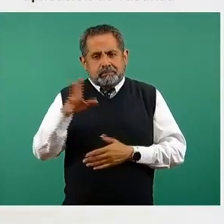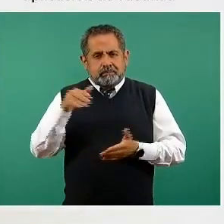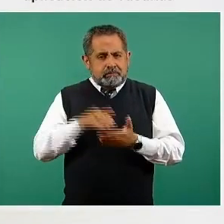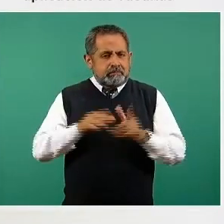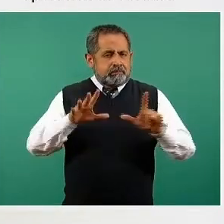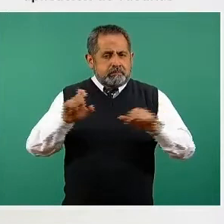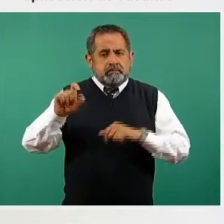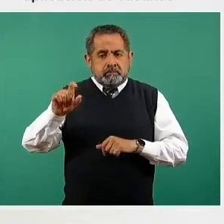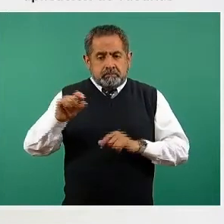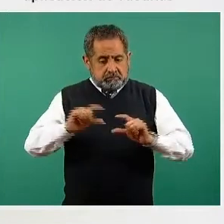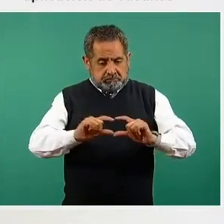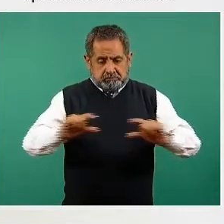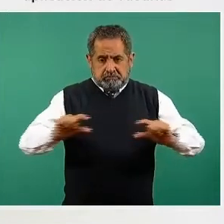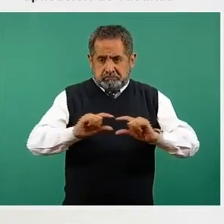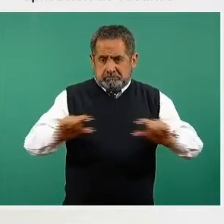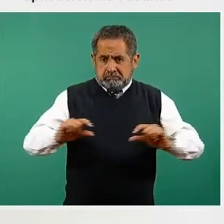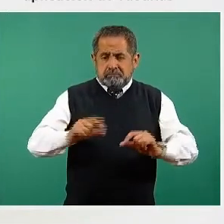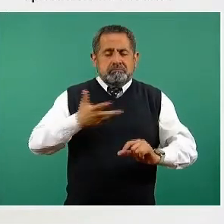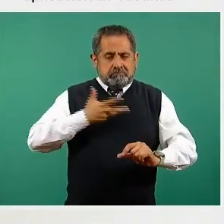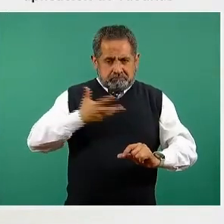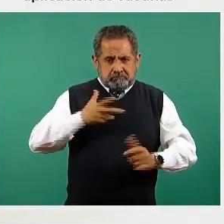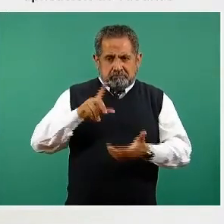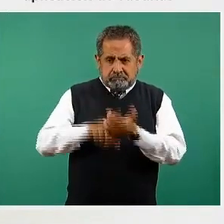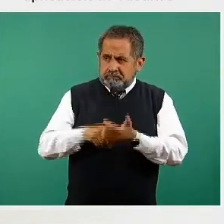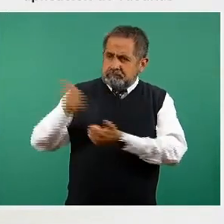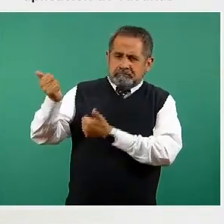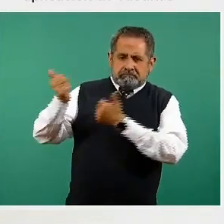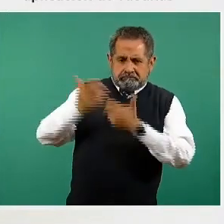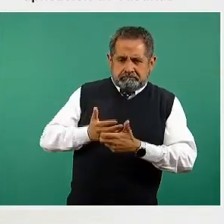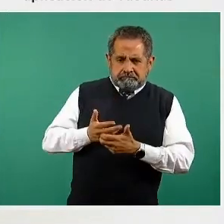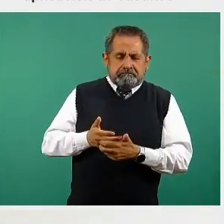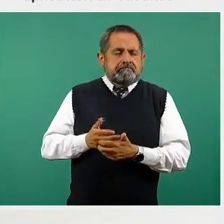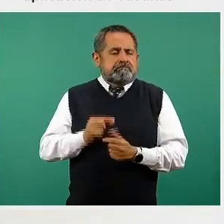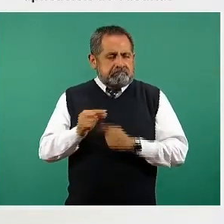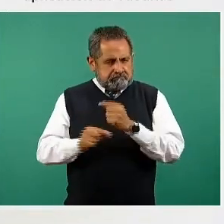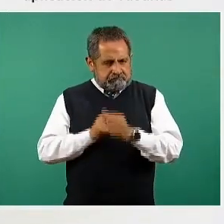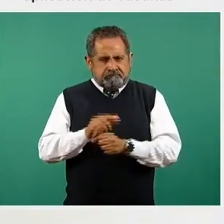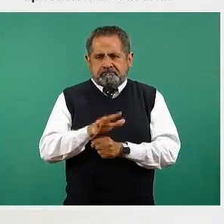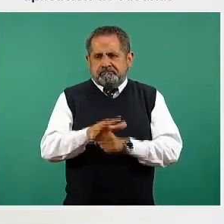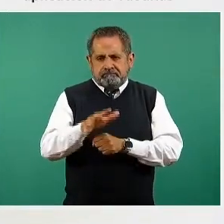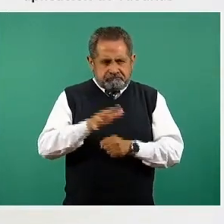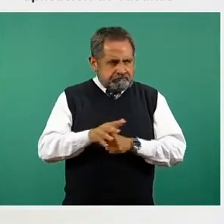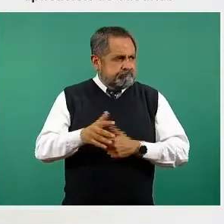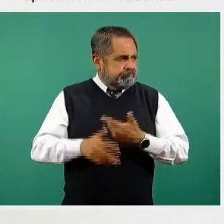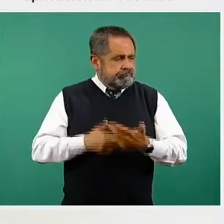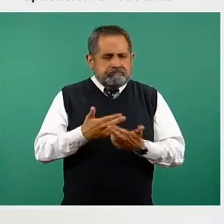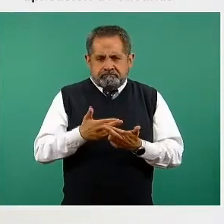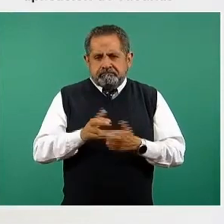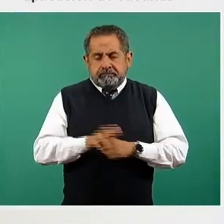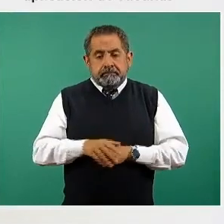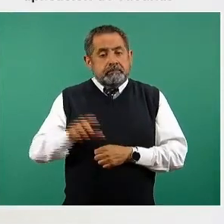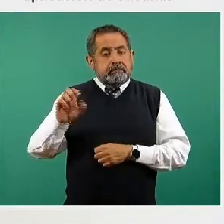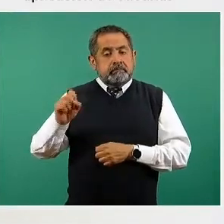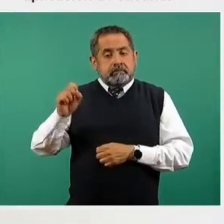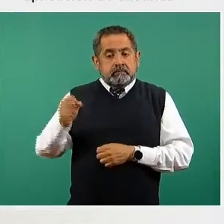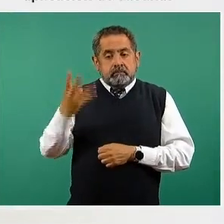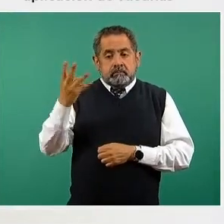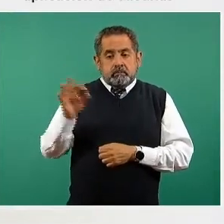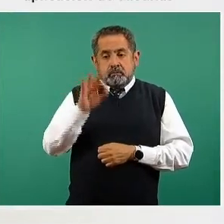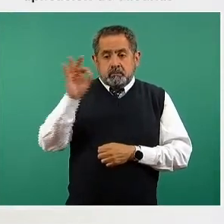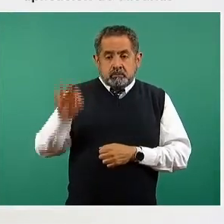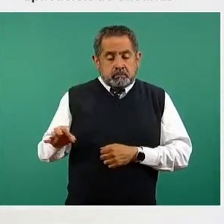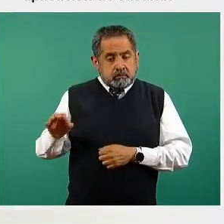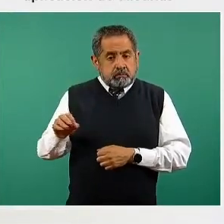9.100.720 dosis. Vamos avanzando en relación al abasto de vacuna, y el 64% de